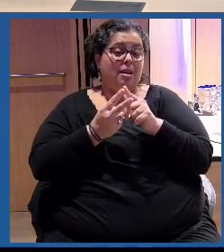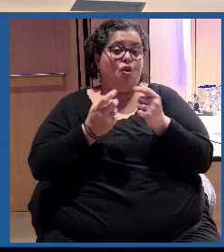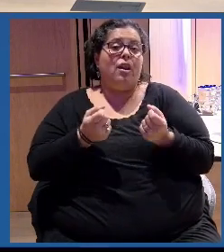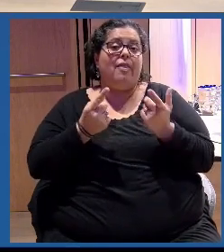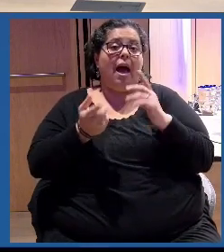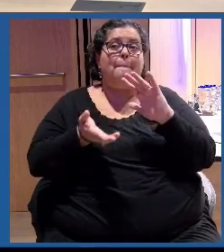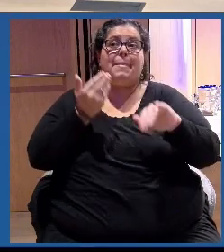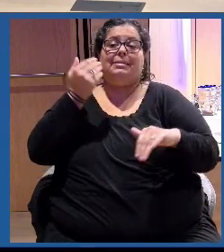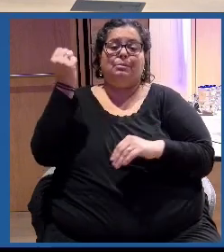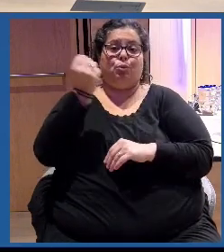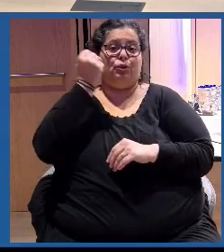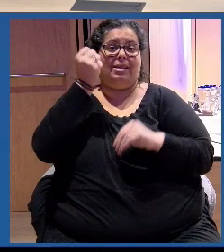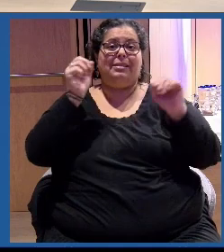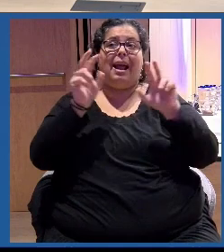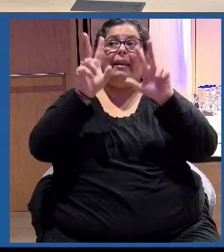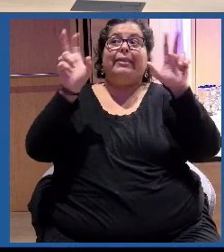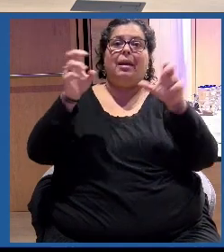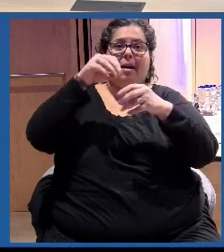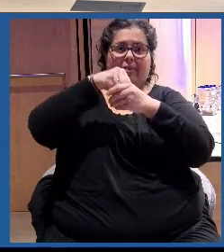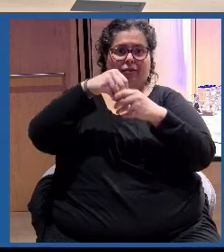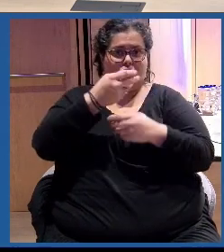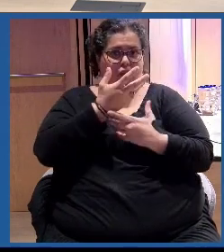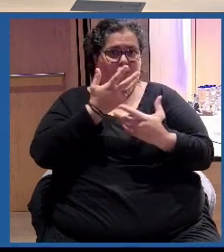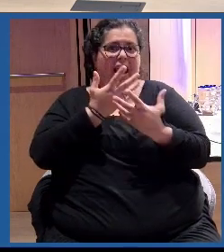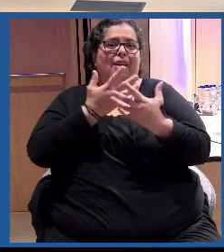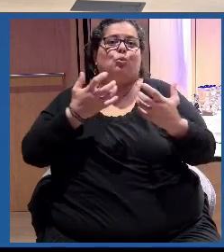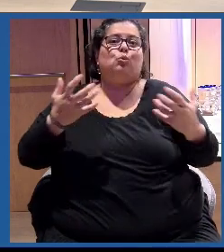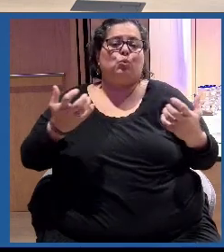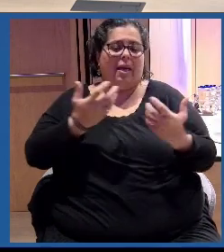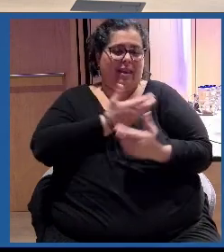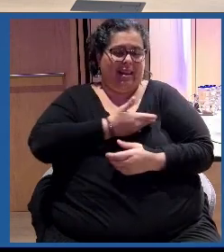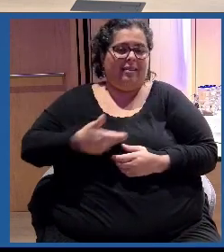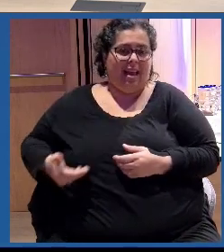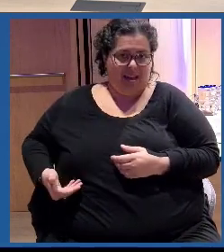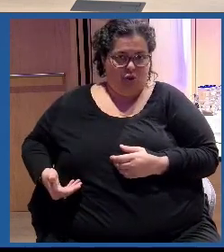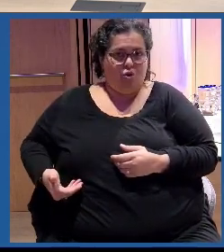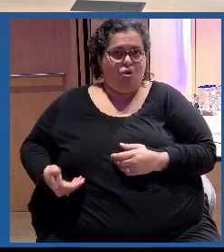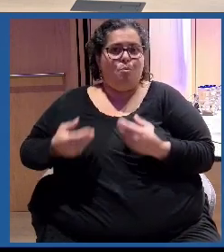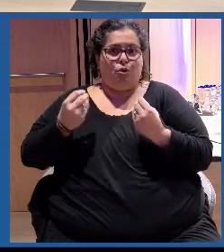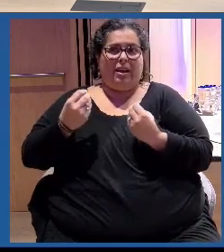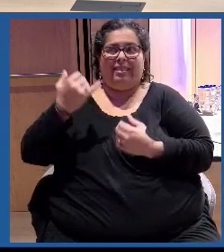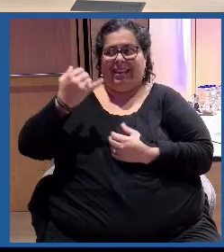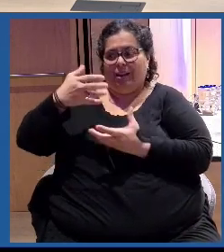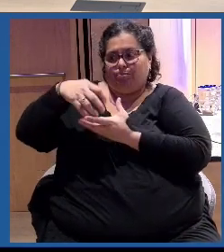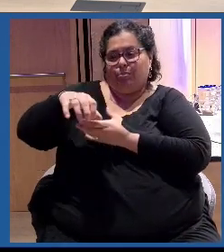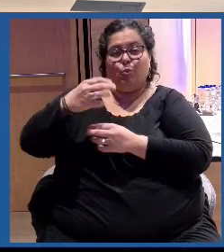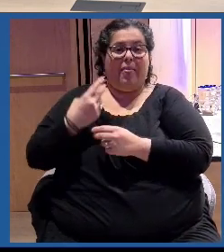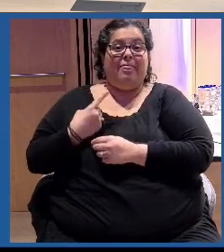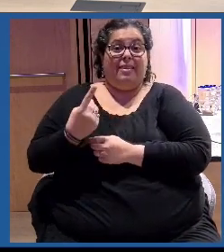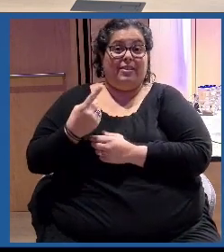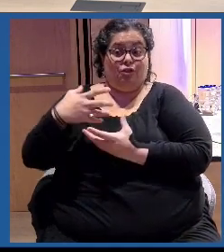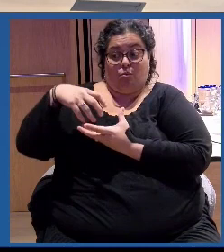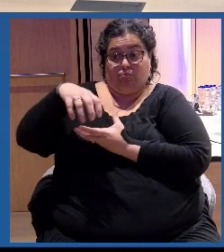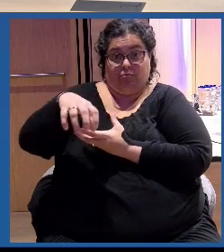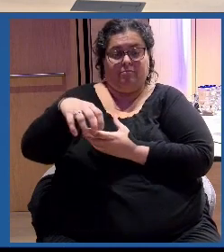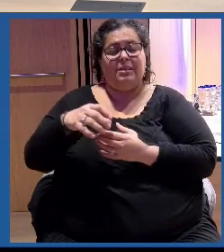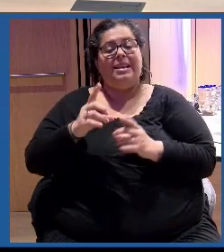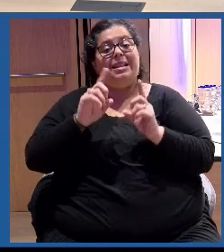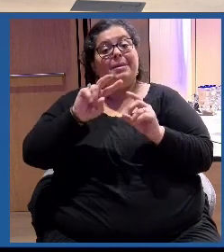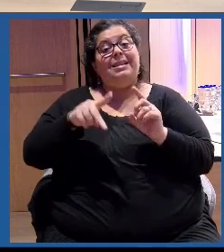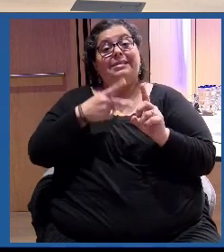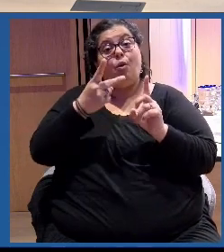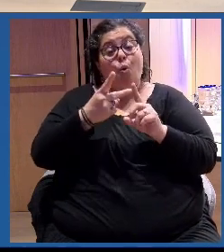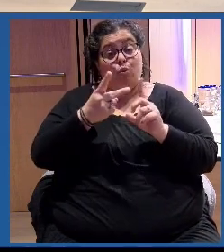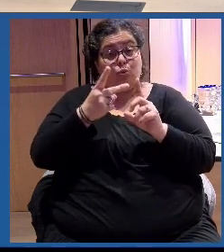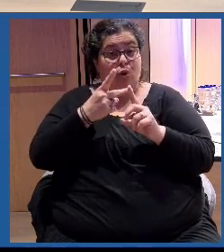temática dentro de la estructura estatal al otorgarle el grado de división. Y el segundo hito fundamental es que por